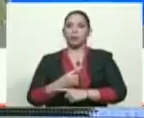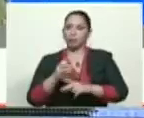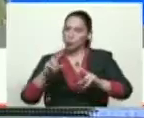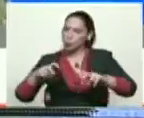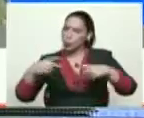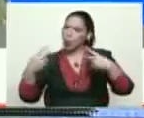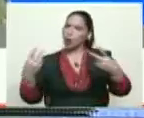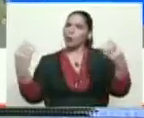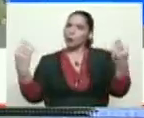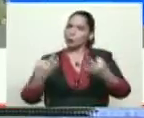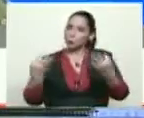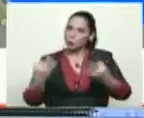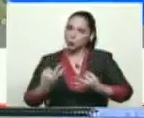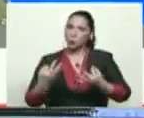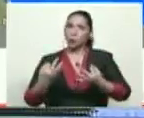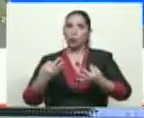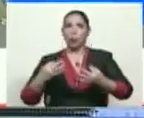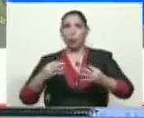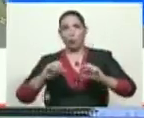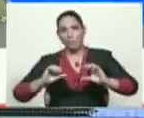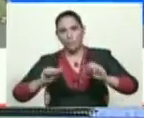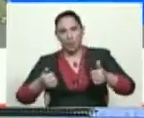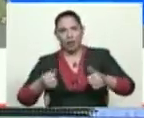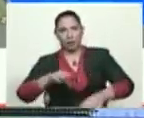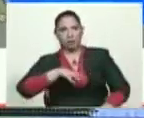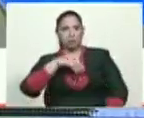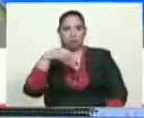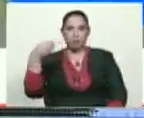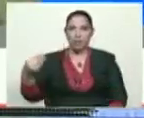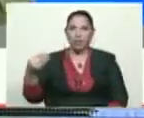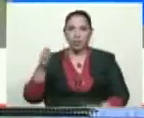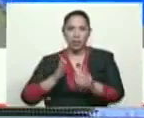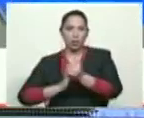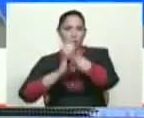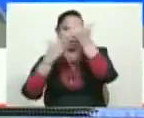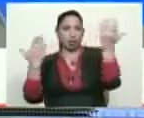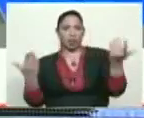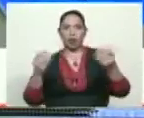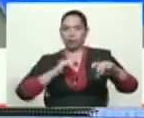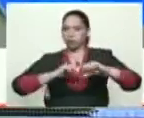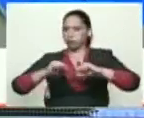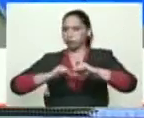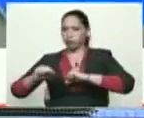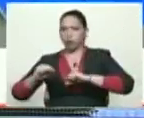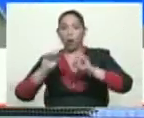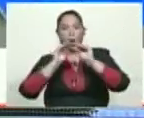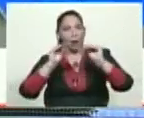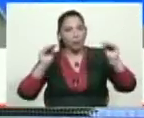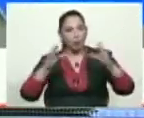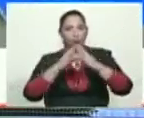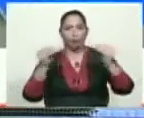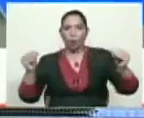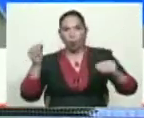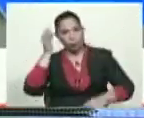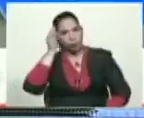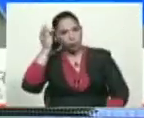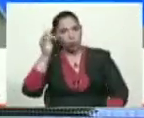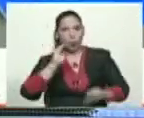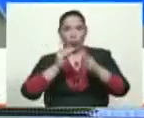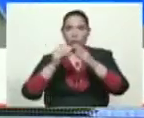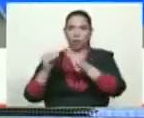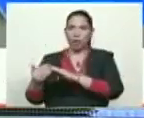comienzo un nuevo comienzo en el espíritu en el liderazgo en la acción yo le hago un llamado a todos los consejos comunales